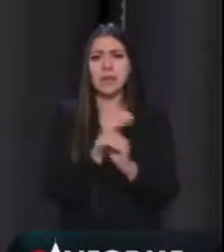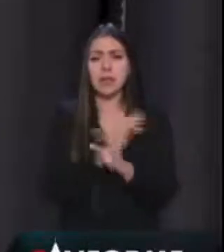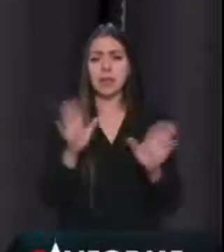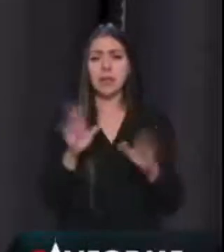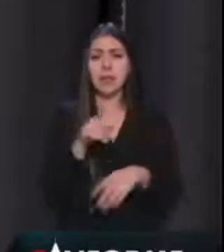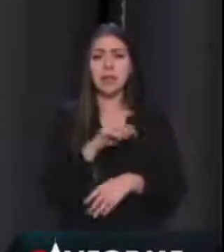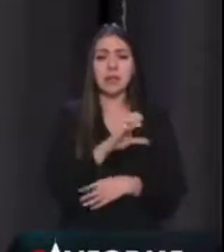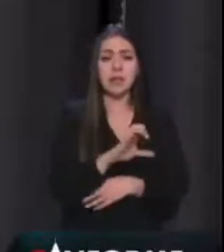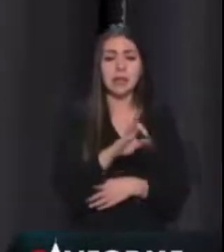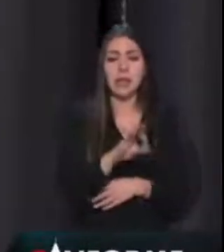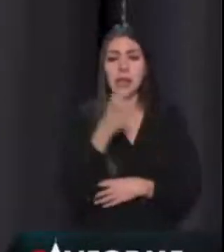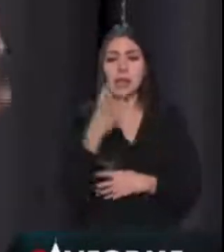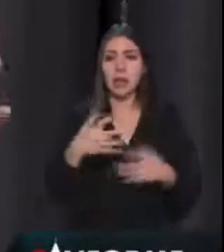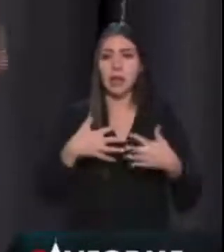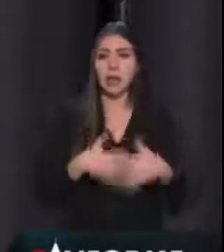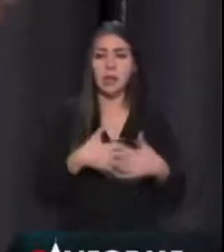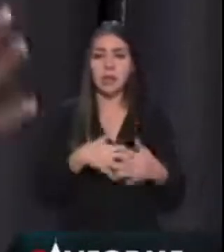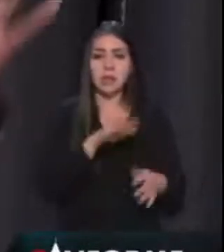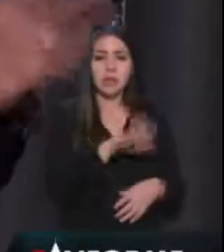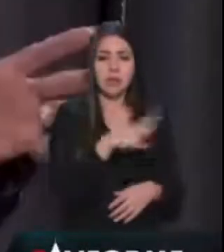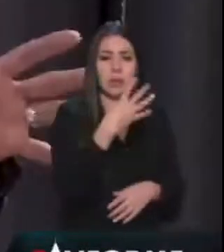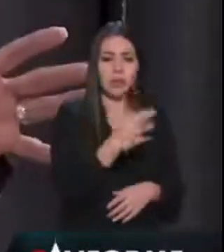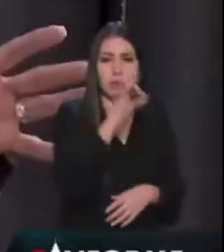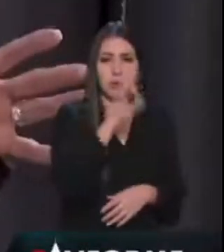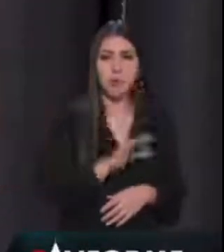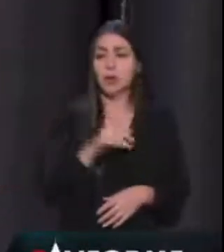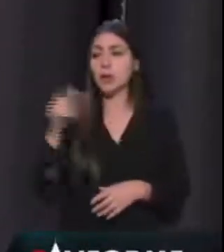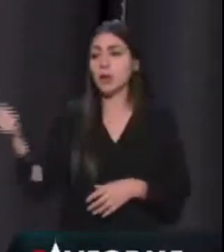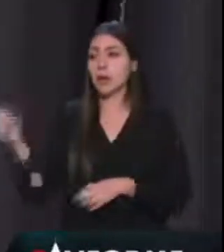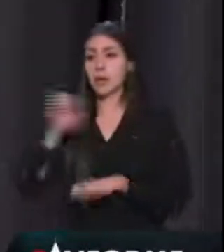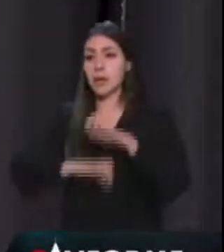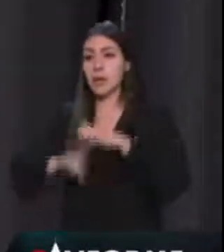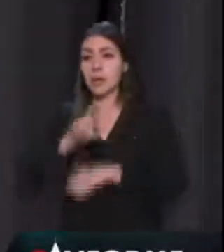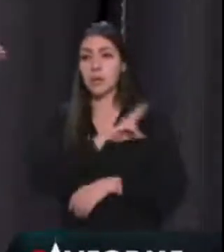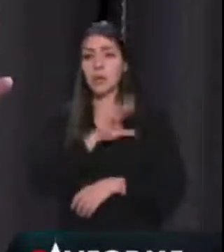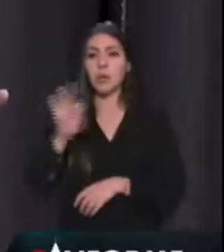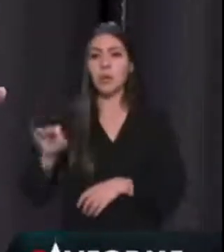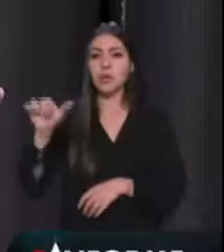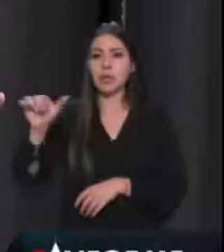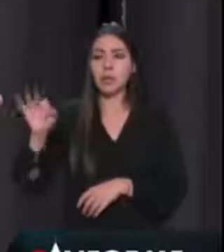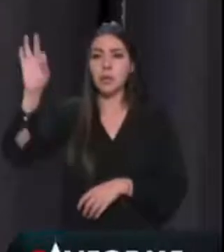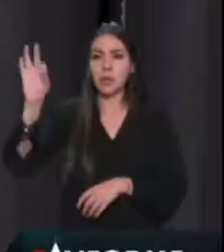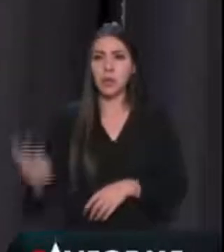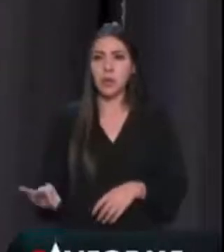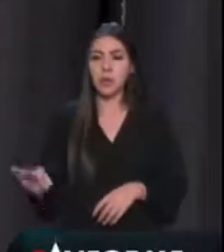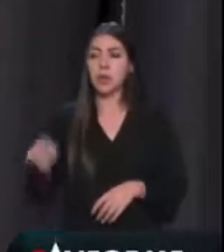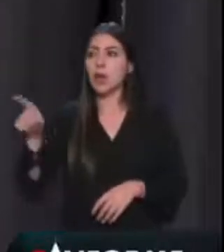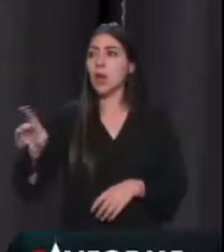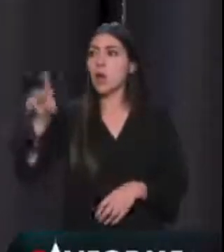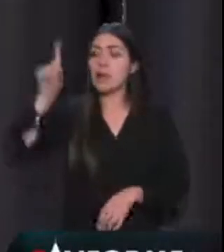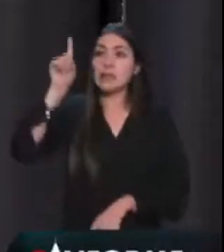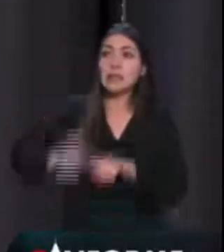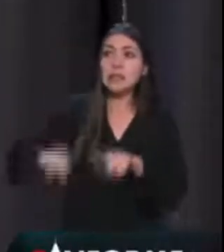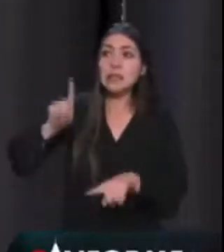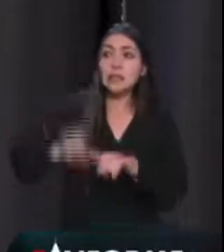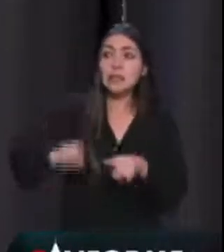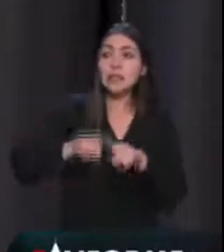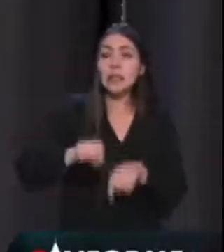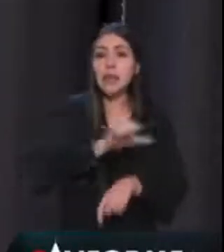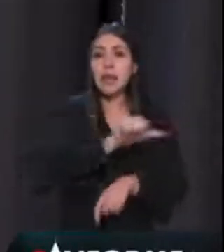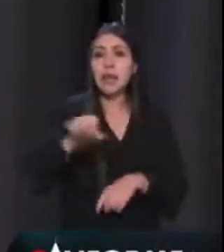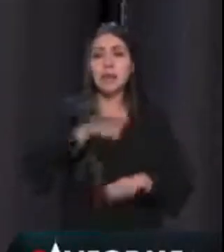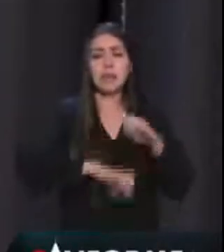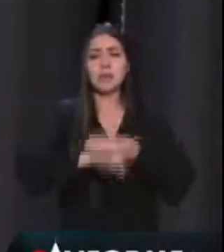genera 54%, privados 46%. Es decir, no se les está cerrando el paso a los